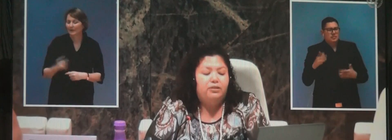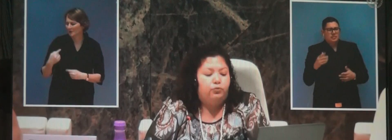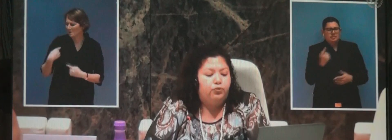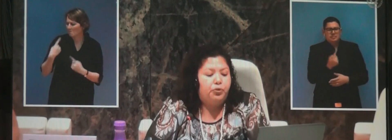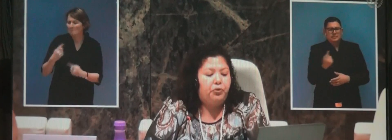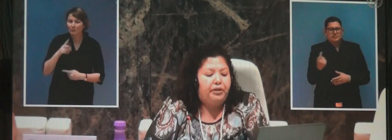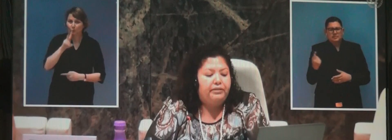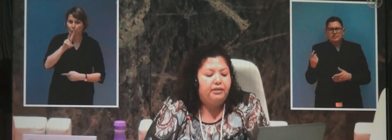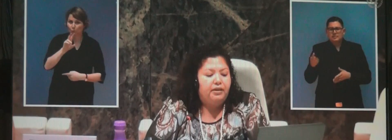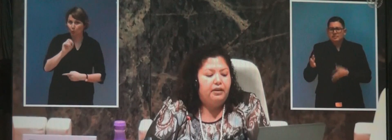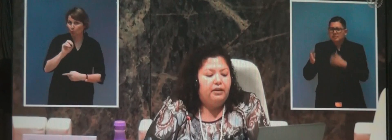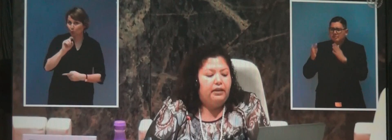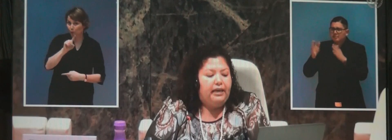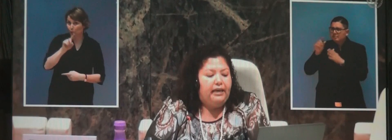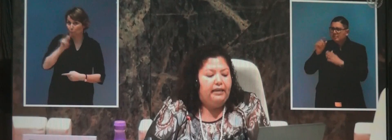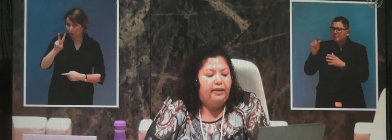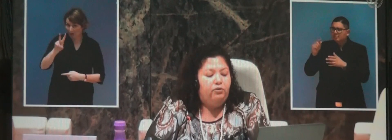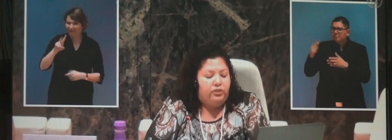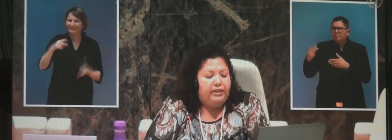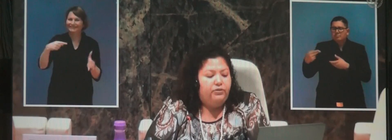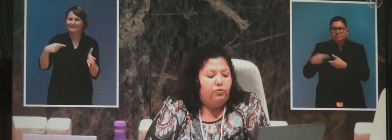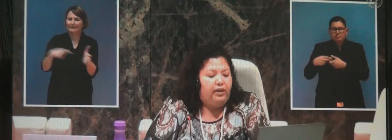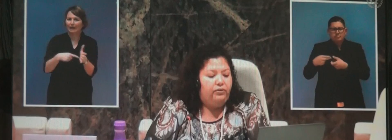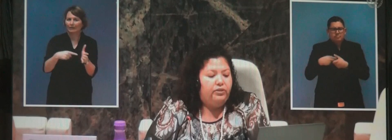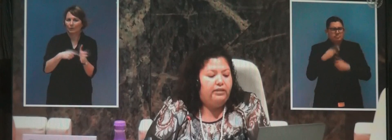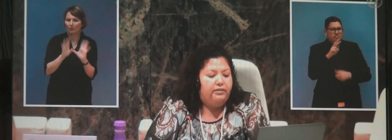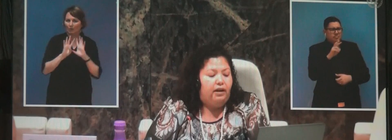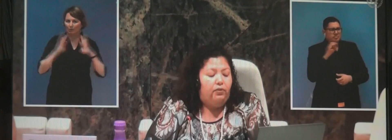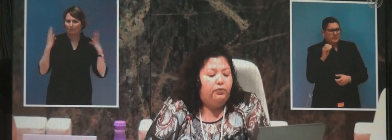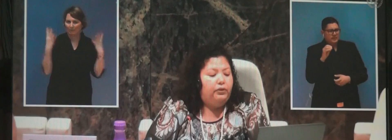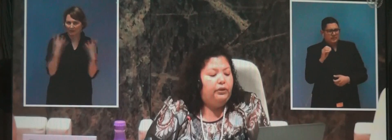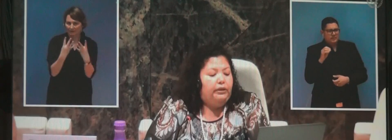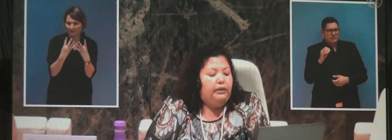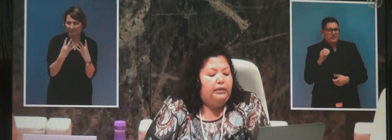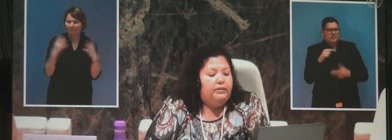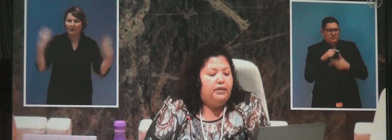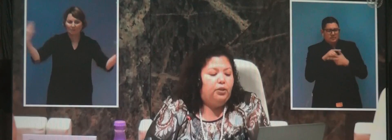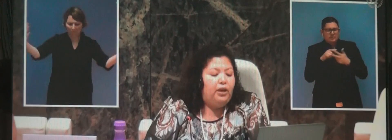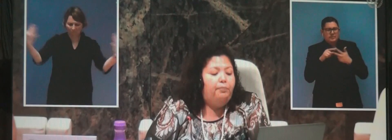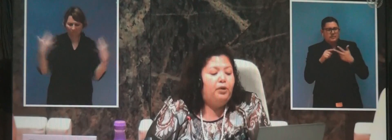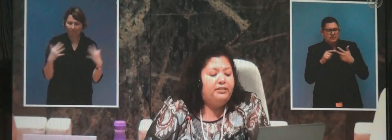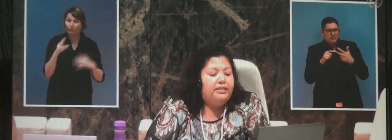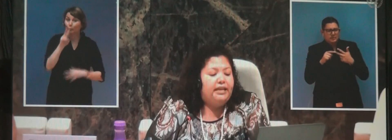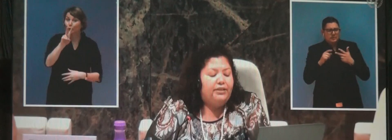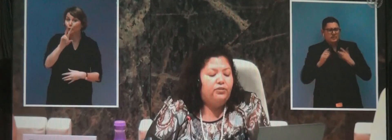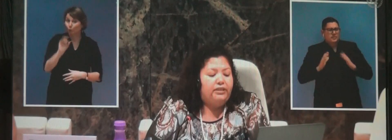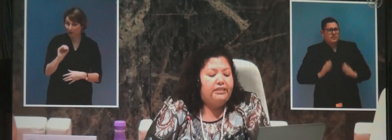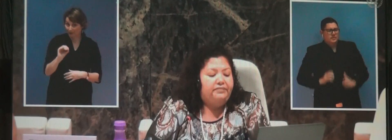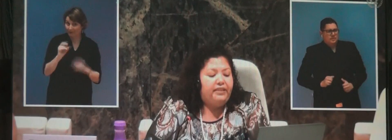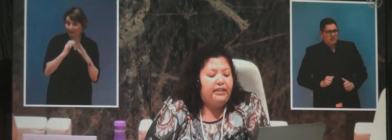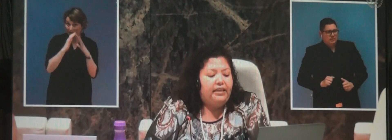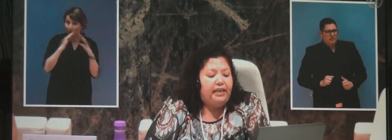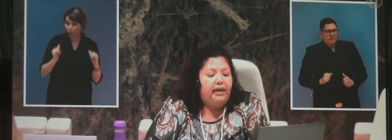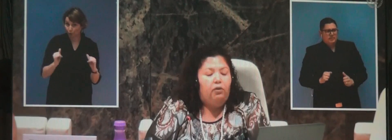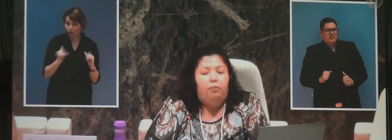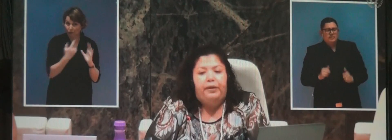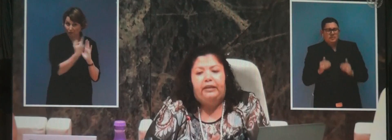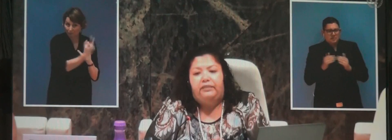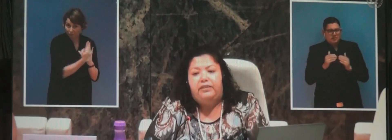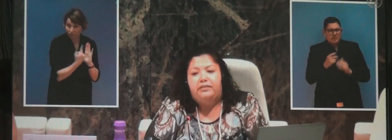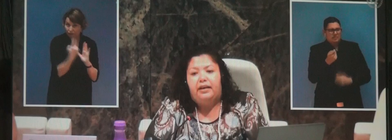20 instituciones de los 3 órganos del Estado, siendo la Policía Nacional Civil